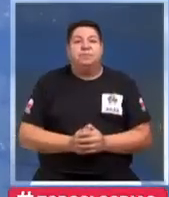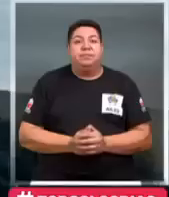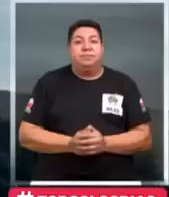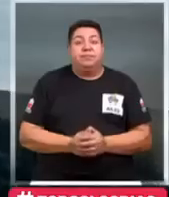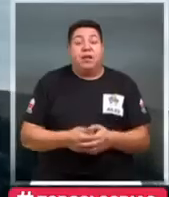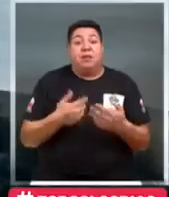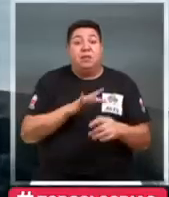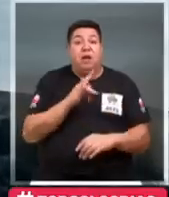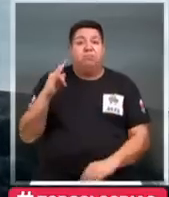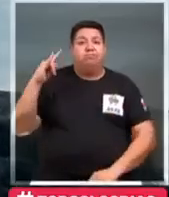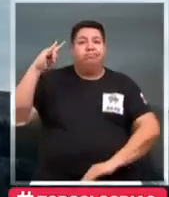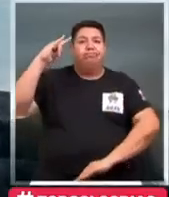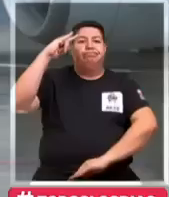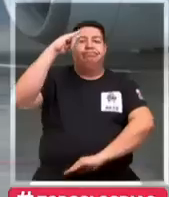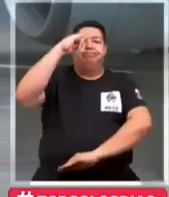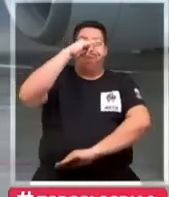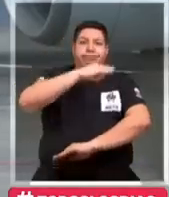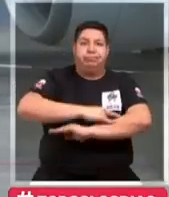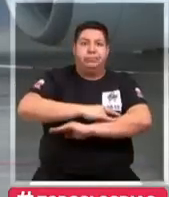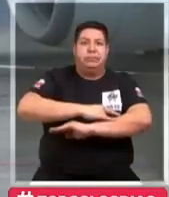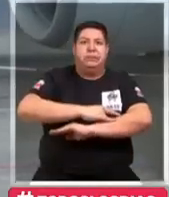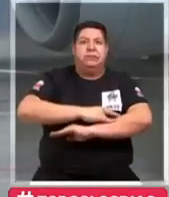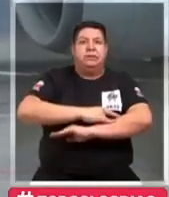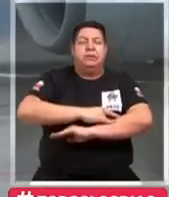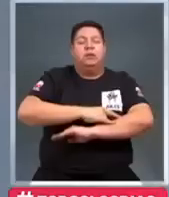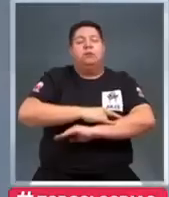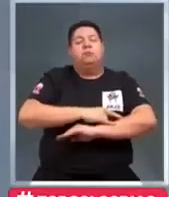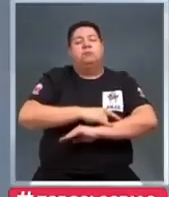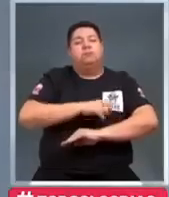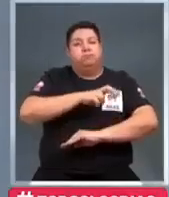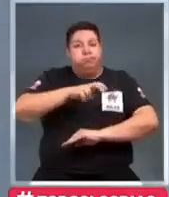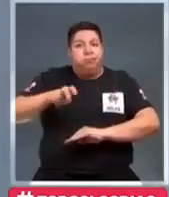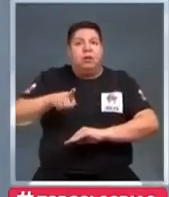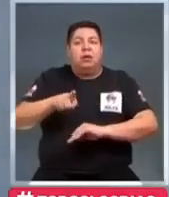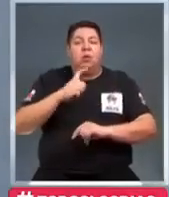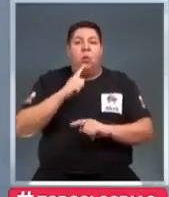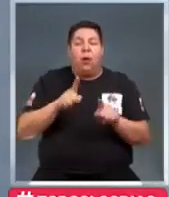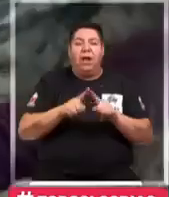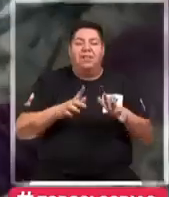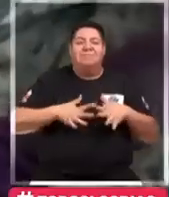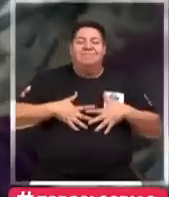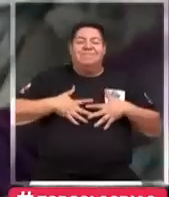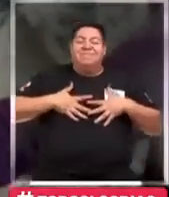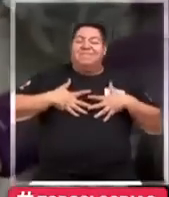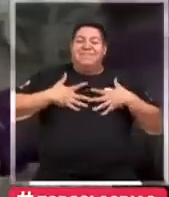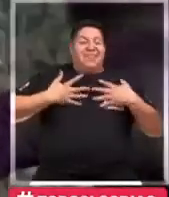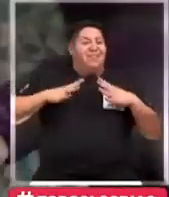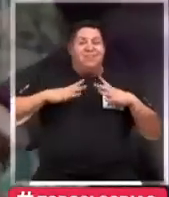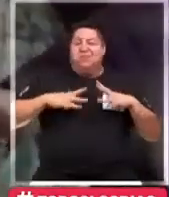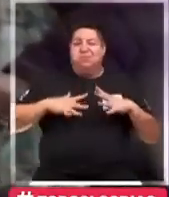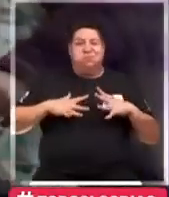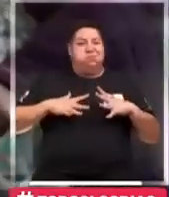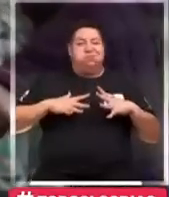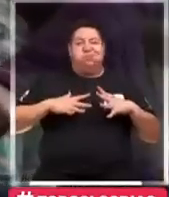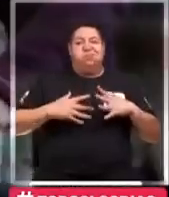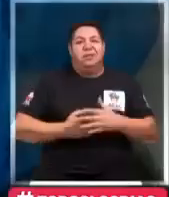vez que aterrizamos, fue toda felicidad.